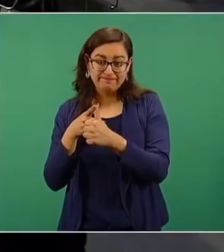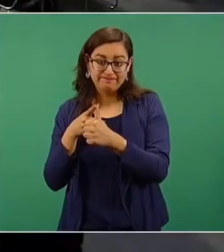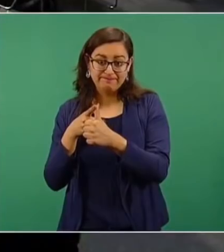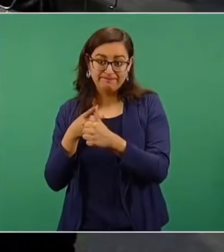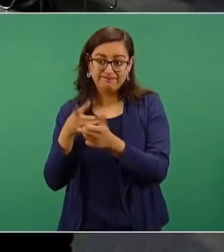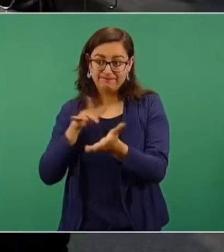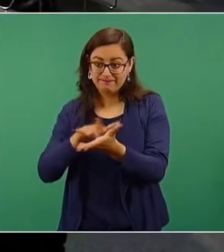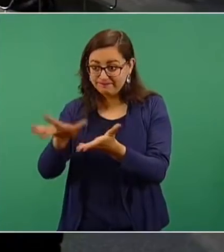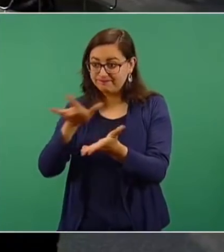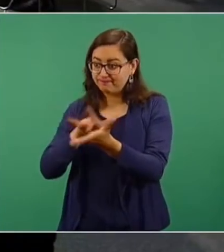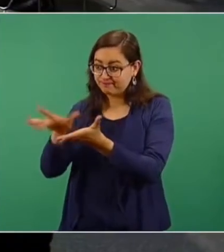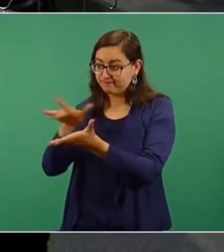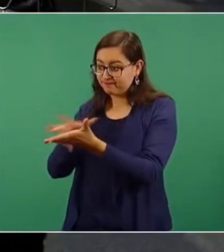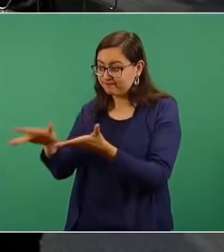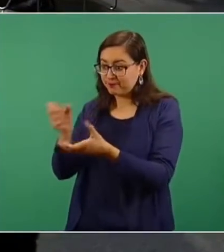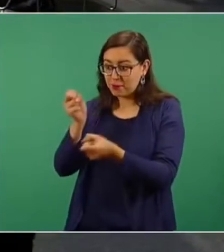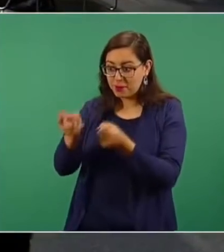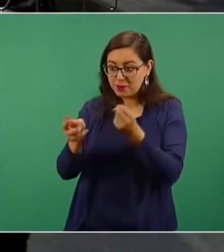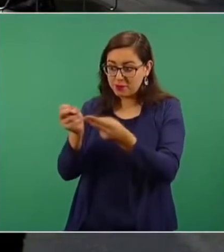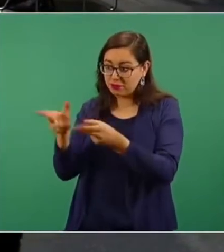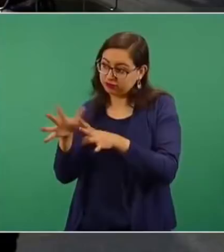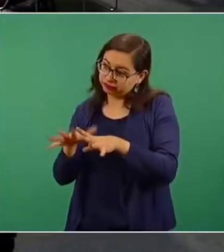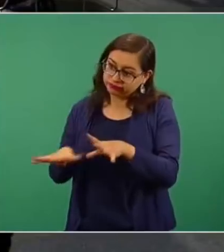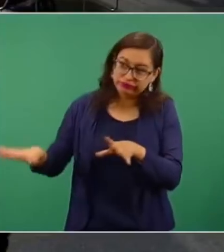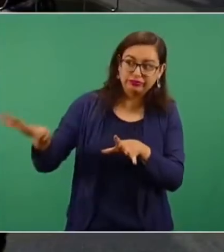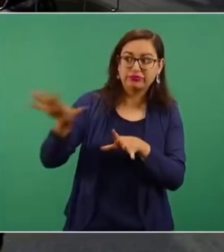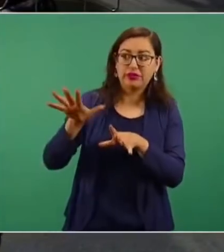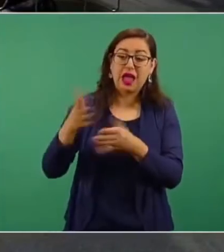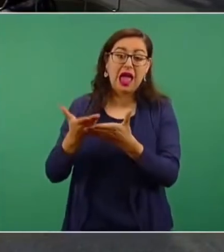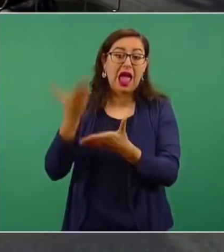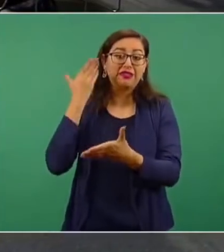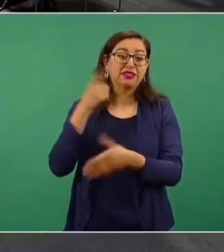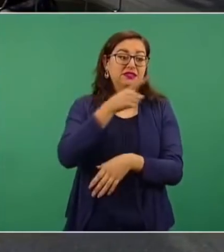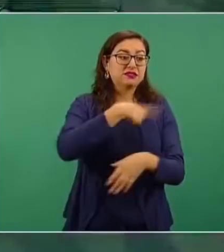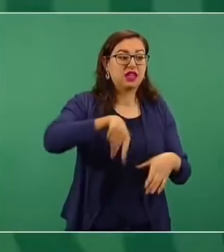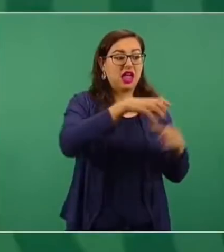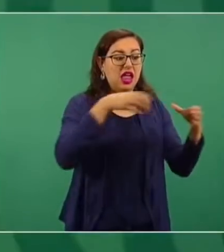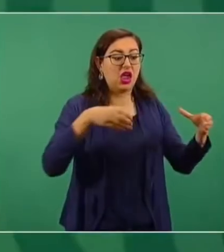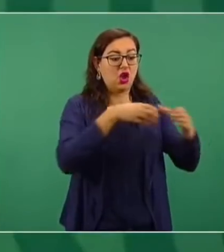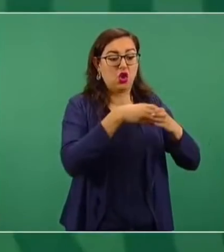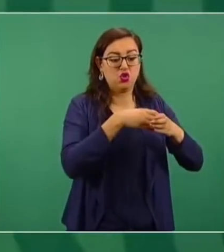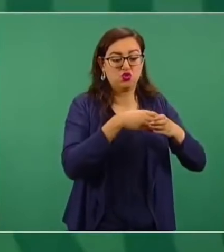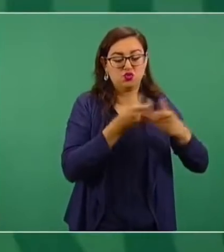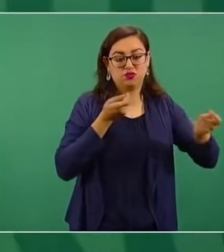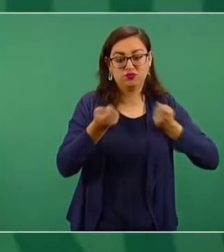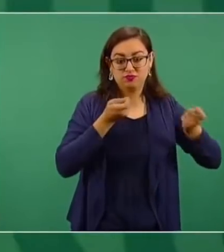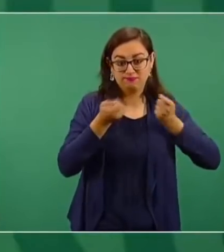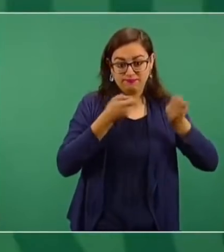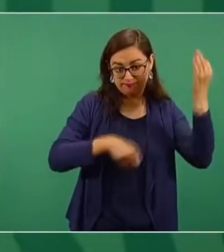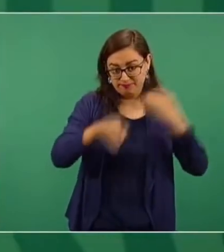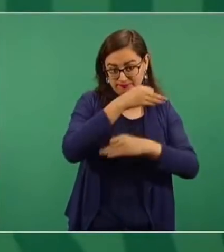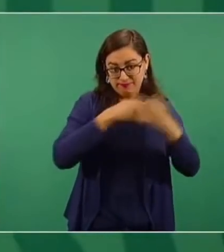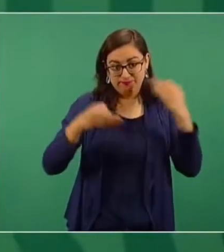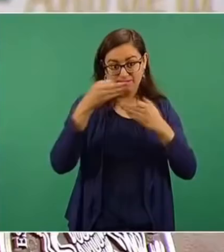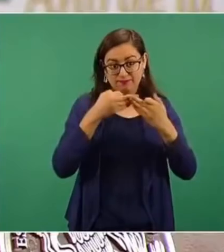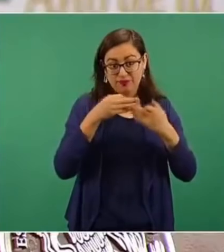y antes pues el gobierno era de ellos. El gobierno era un comité